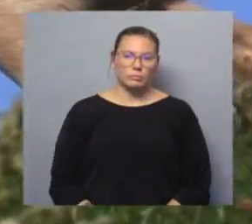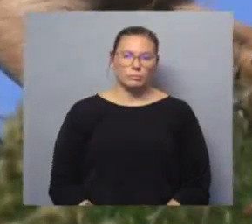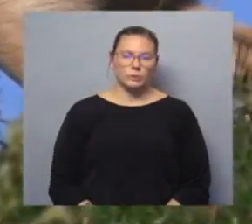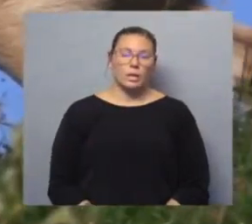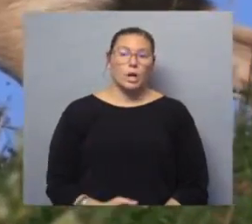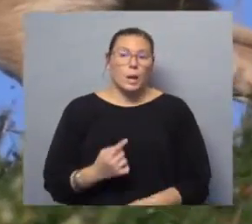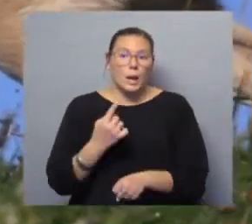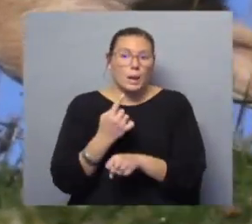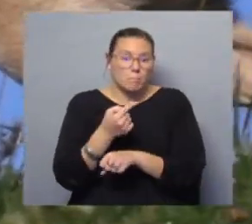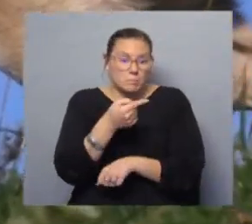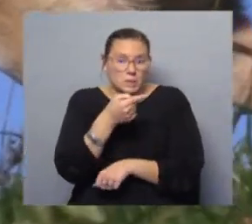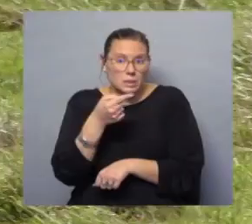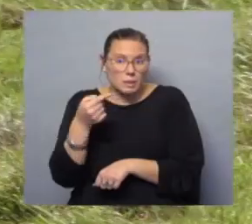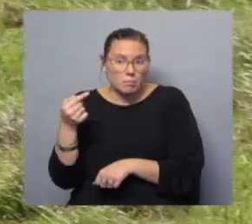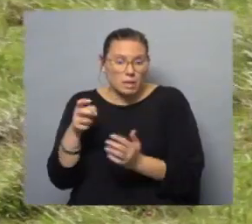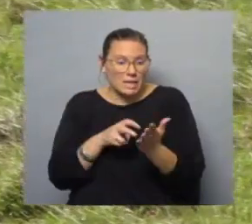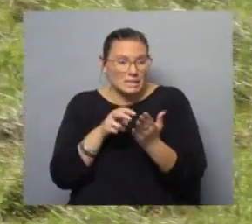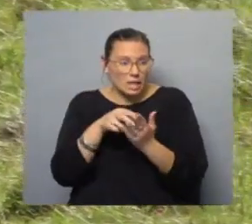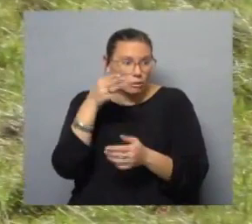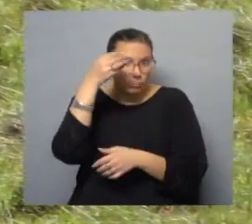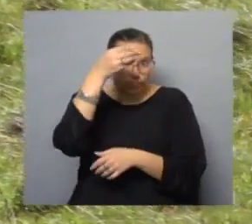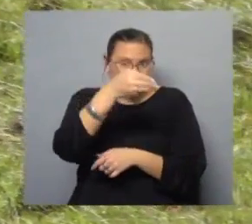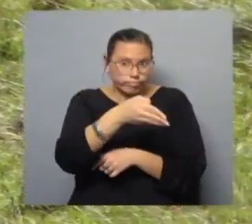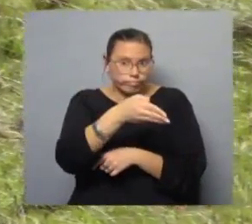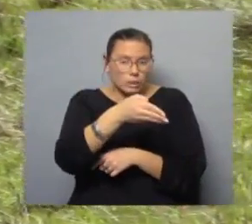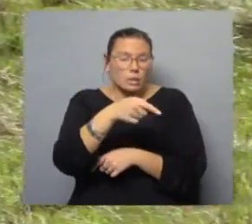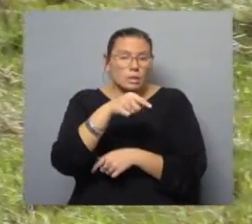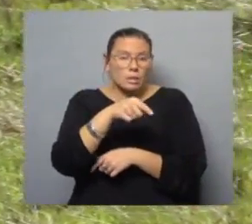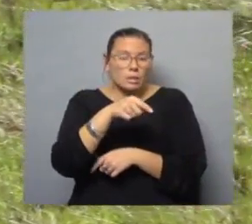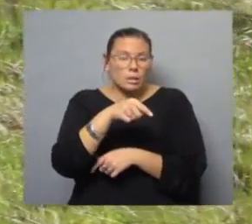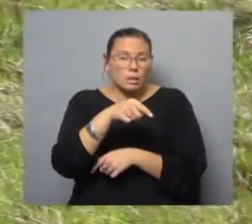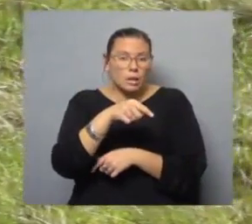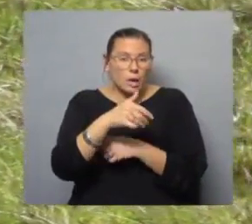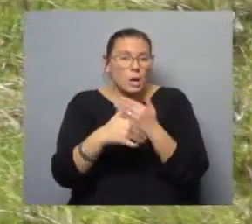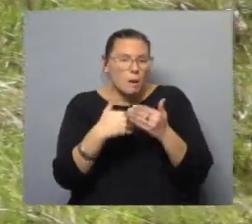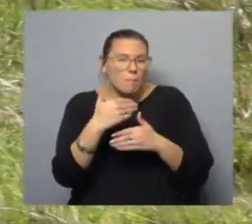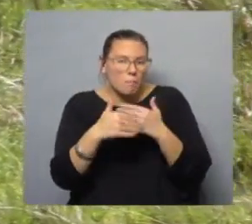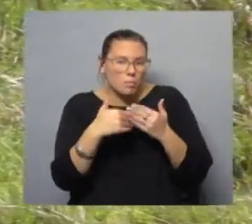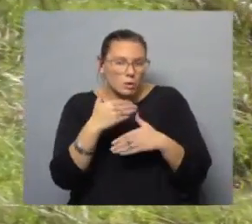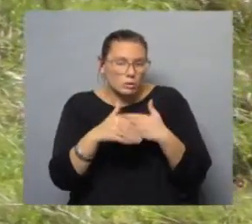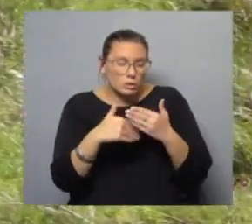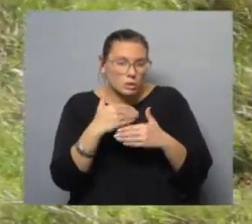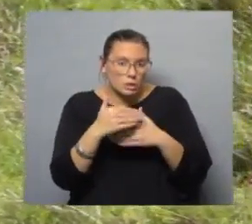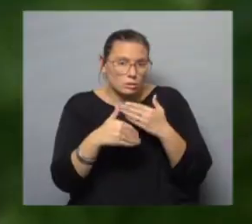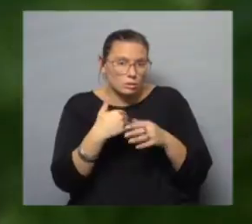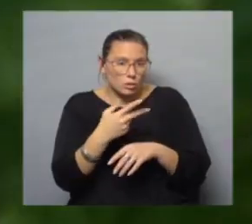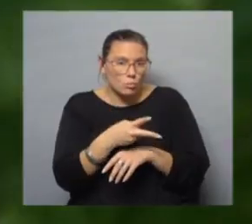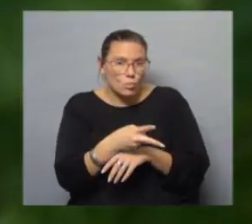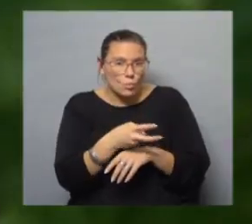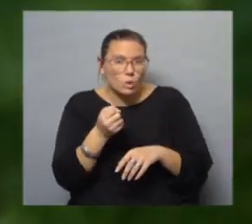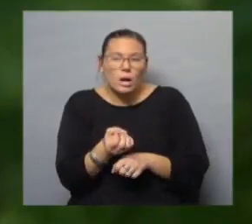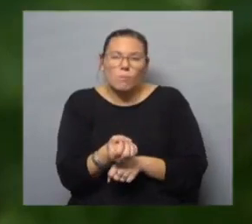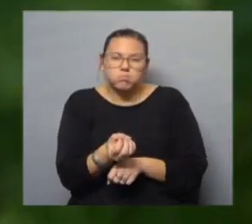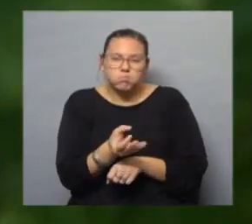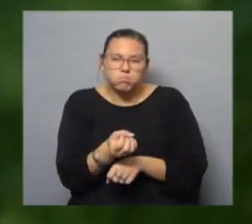La primera semana estuvimos en Salto, se hizo este procedimiento que se extrae el semen con